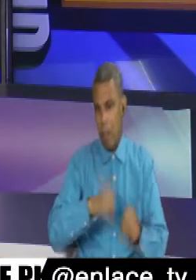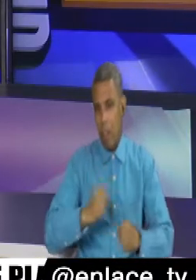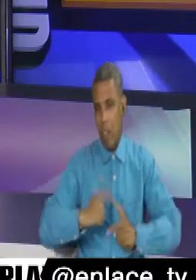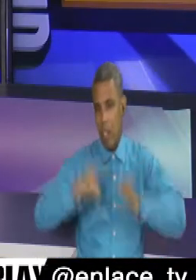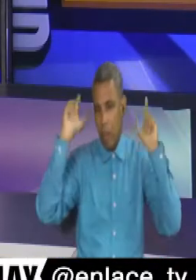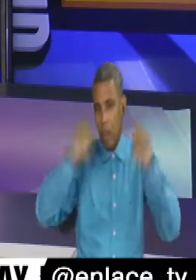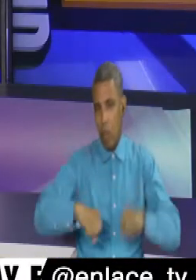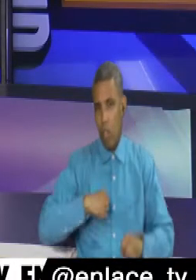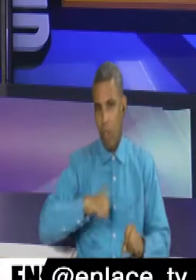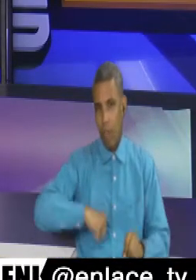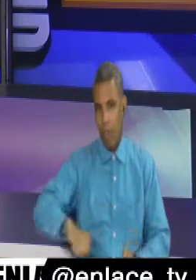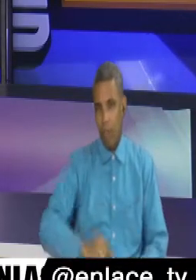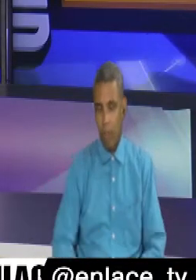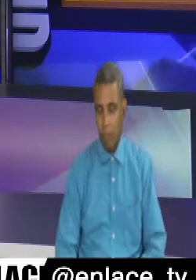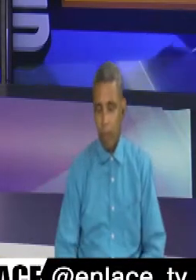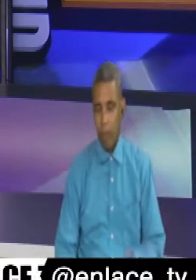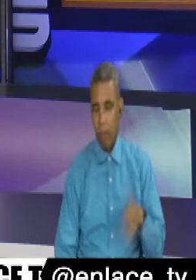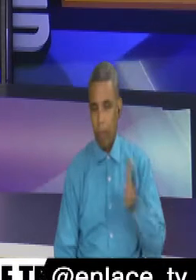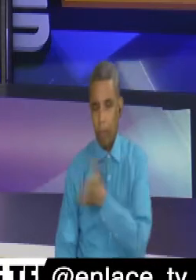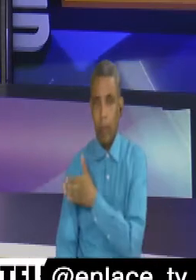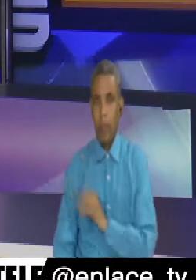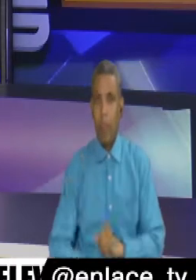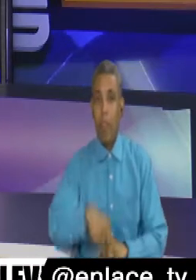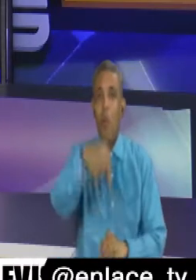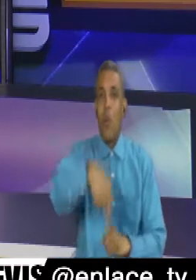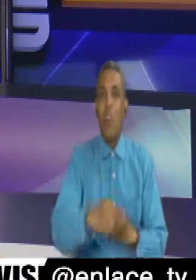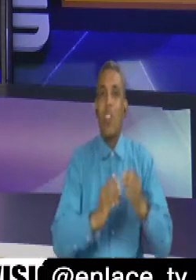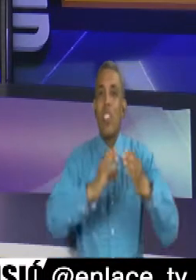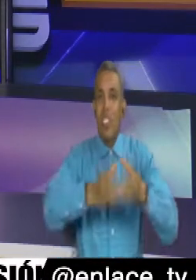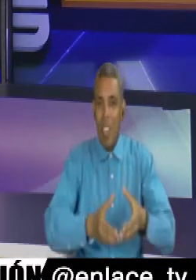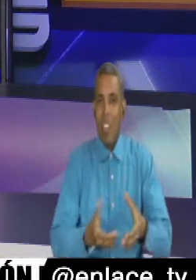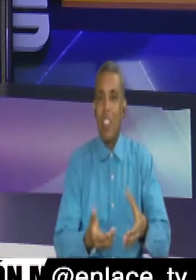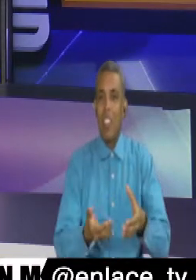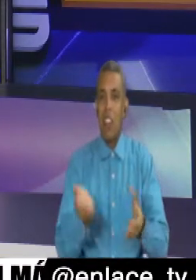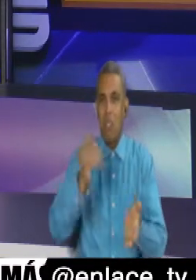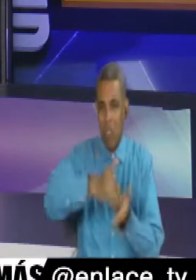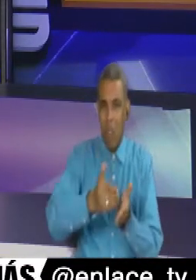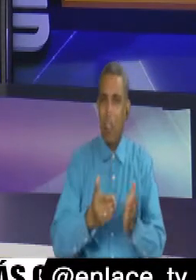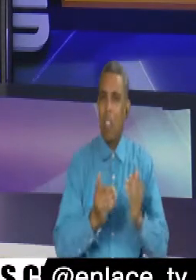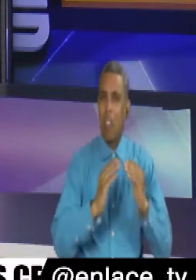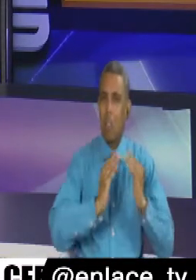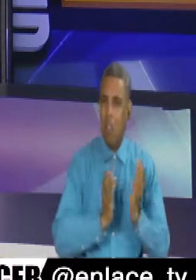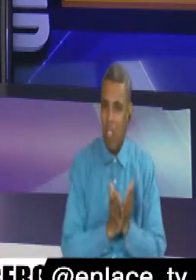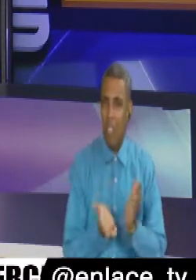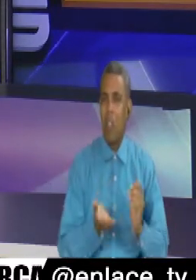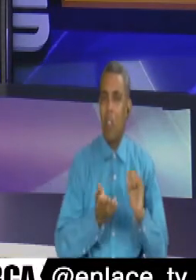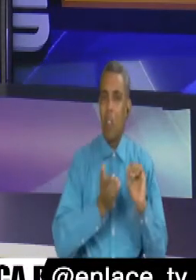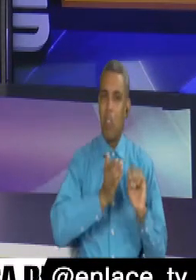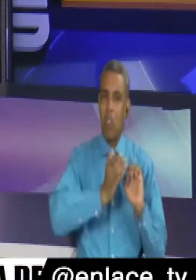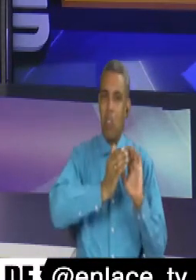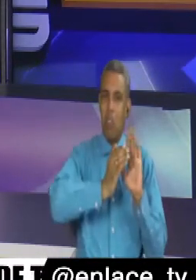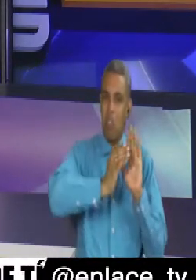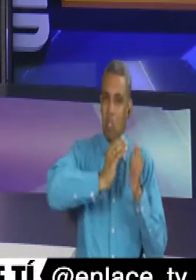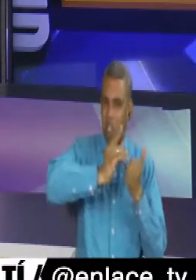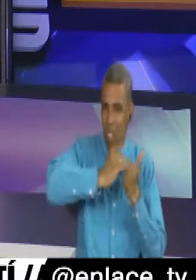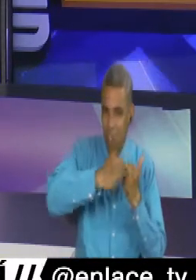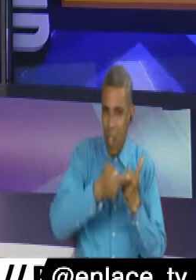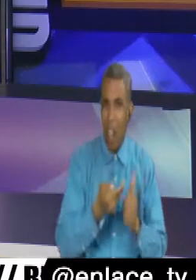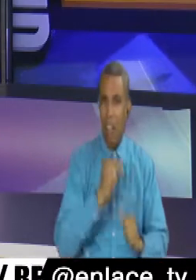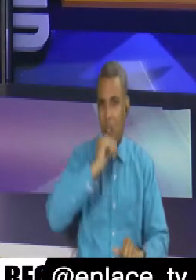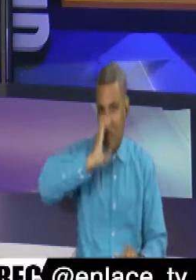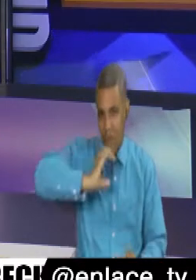40.372 estudiantes de colegios públicos iniciaron clases en instituciones educativas del área urbana y rural del municipio. Luego del paro